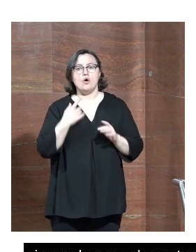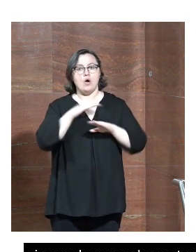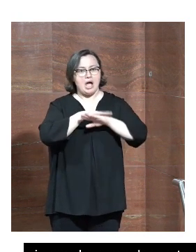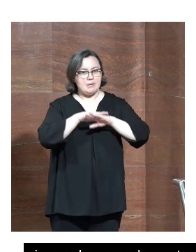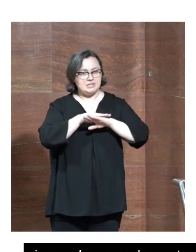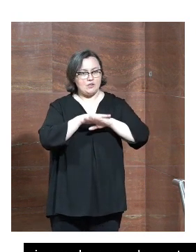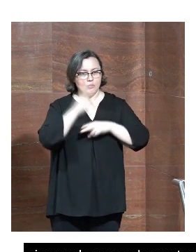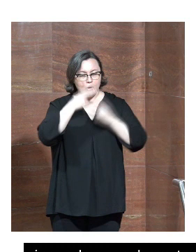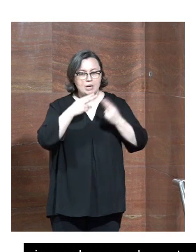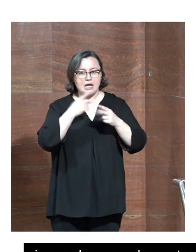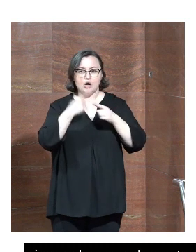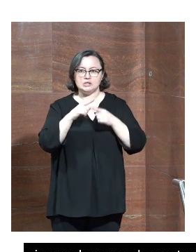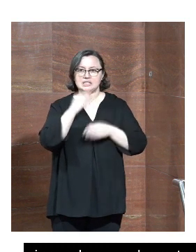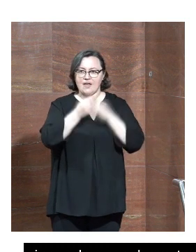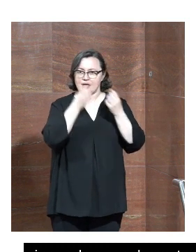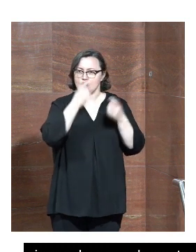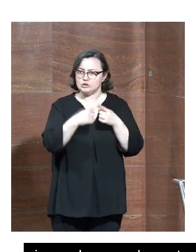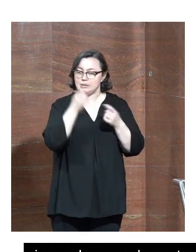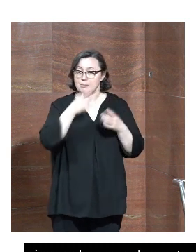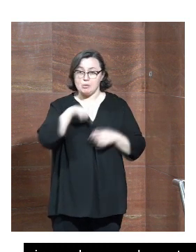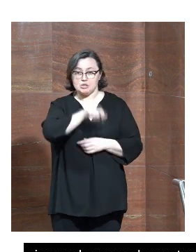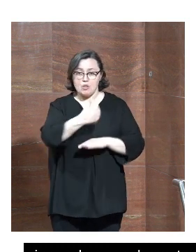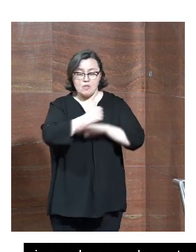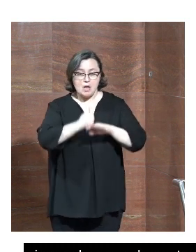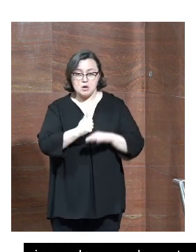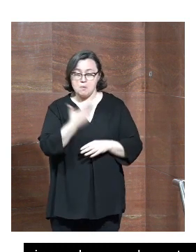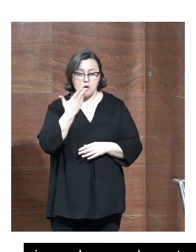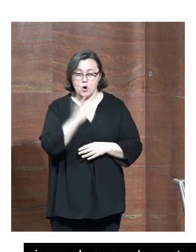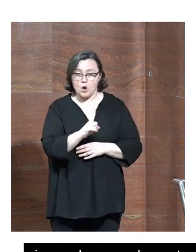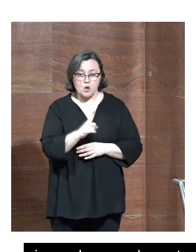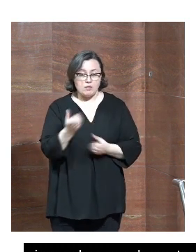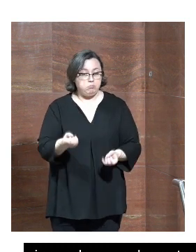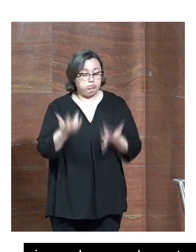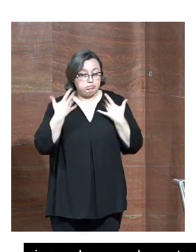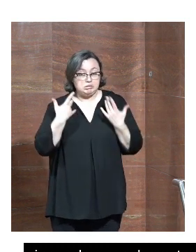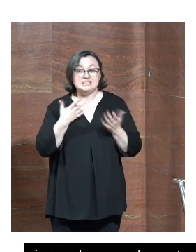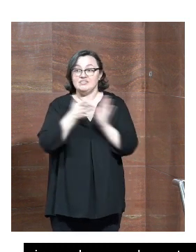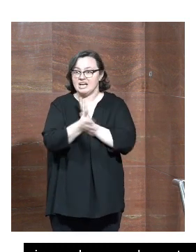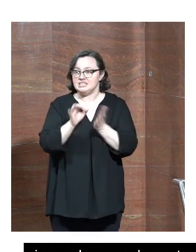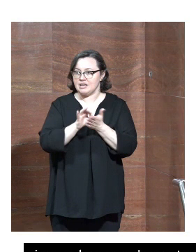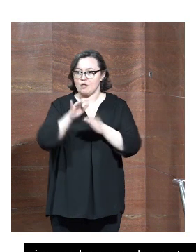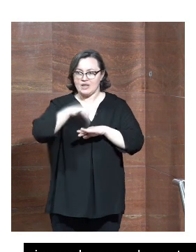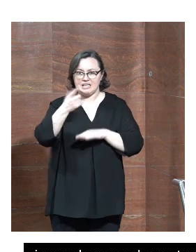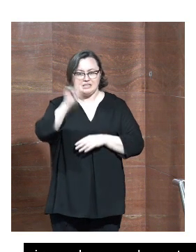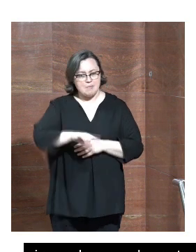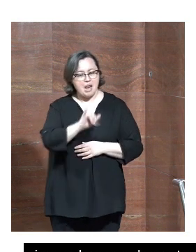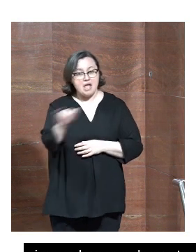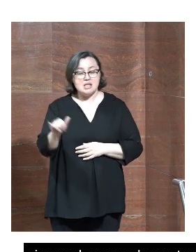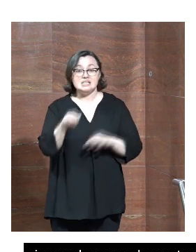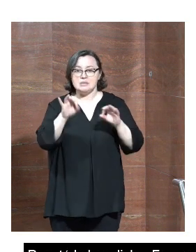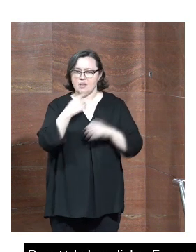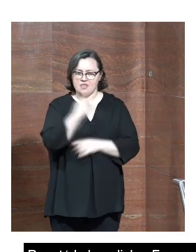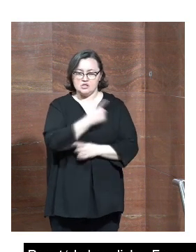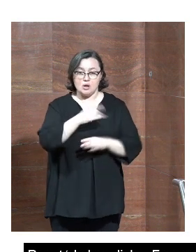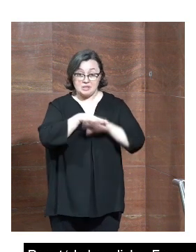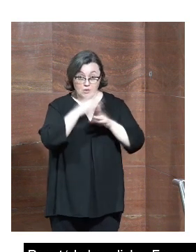muchas cosas bien también y el ciudadano lo desconoce. Esto está muy relacionado con ciudadano y servicios digitales. Y siempre he